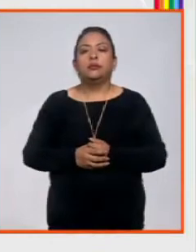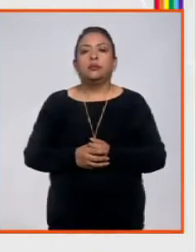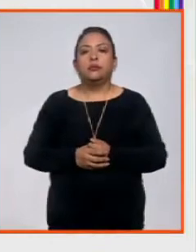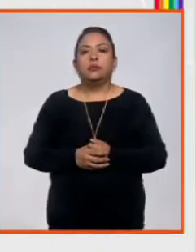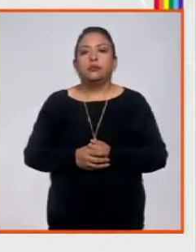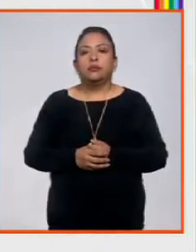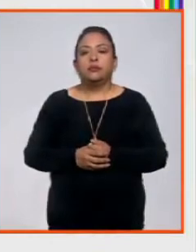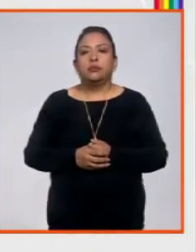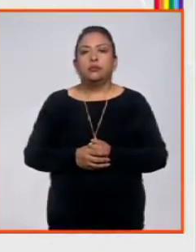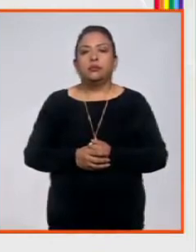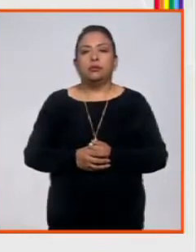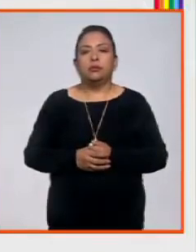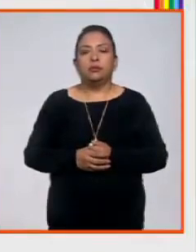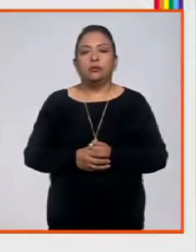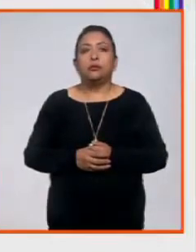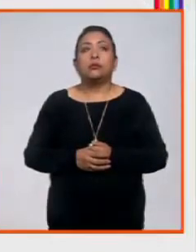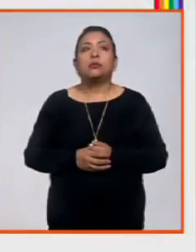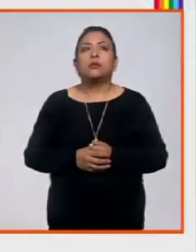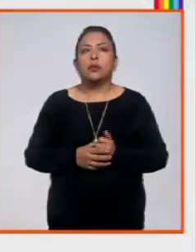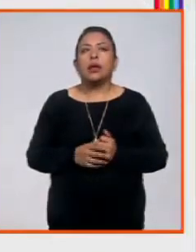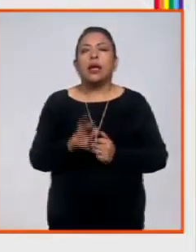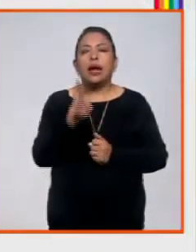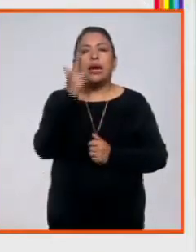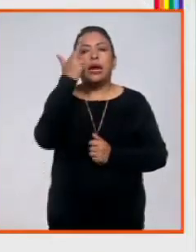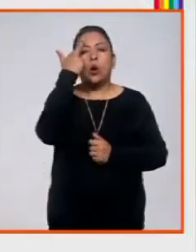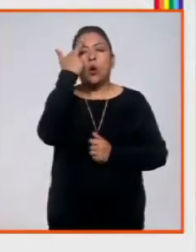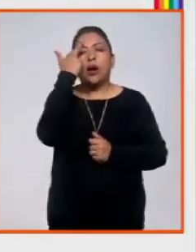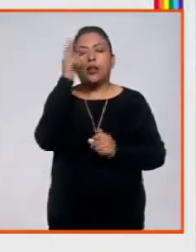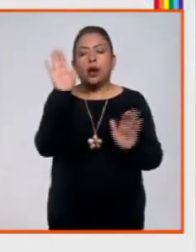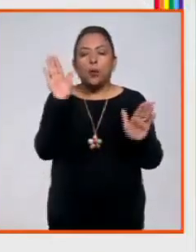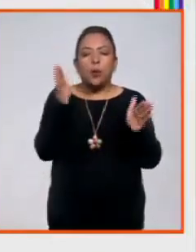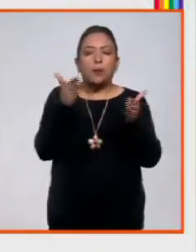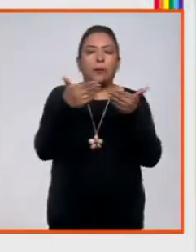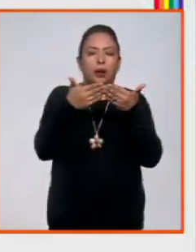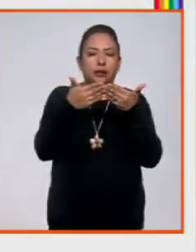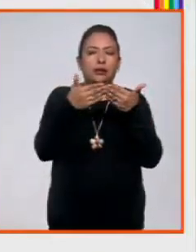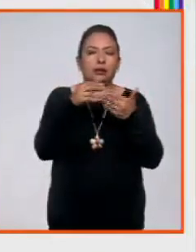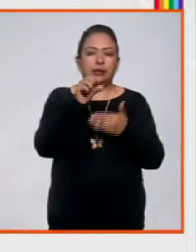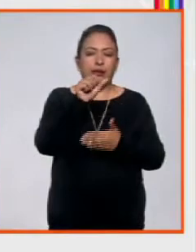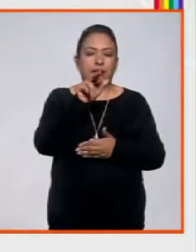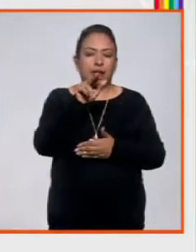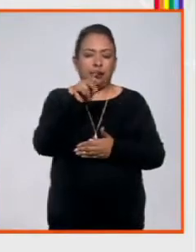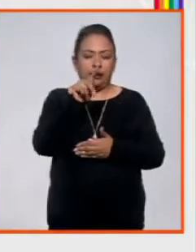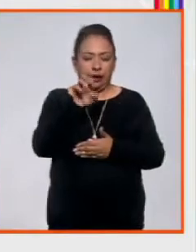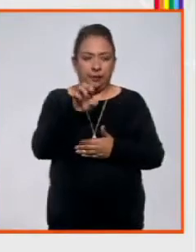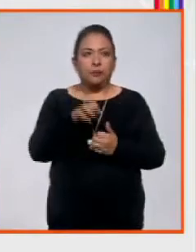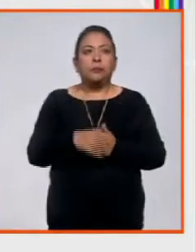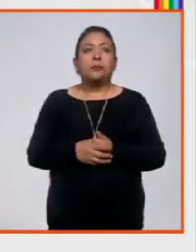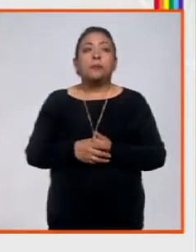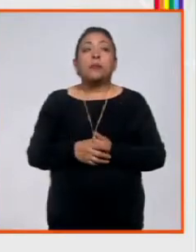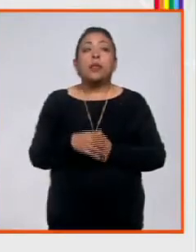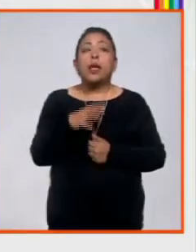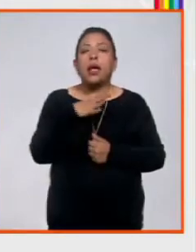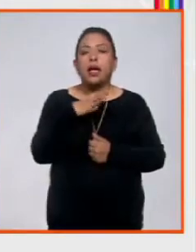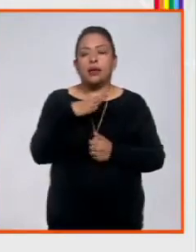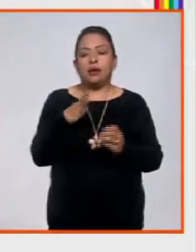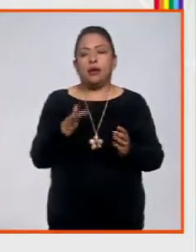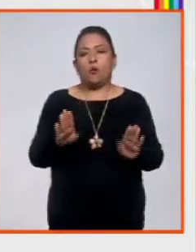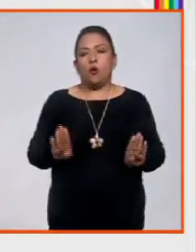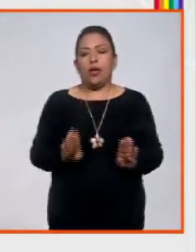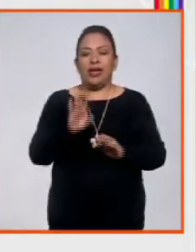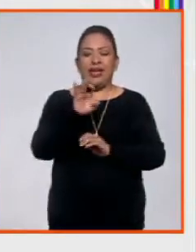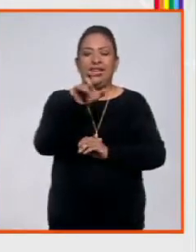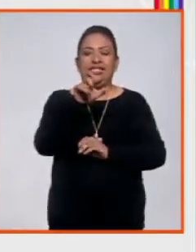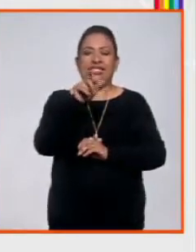usted y un poco recuerdo a puerta cerrada de sharp el existencialismo es una influencia